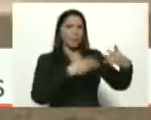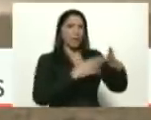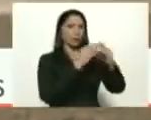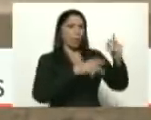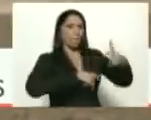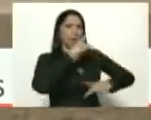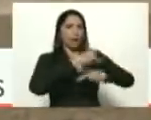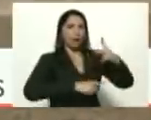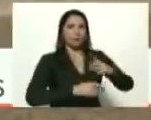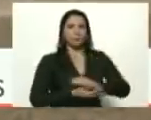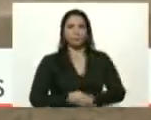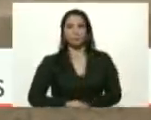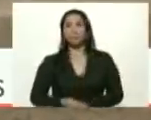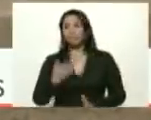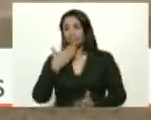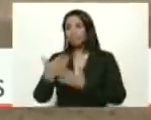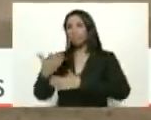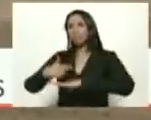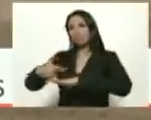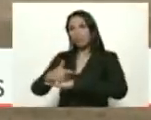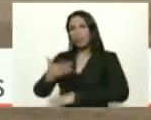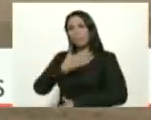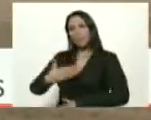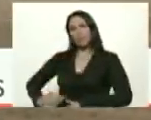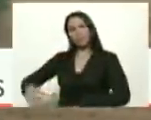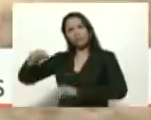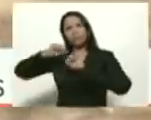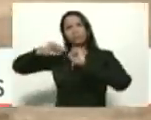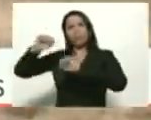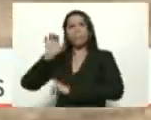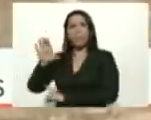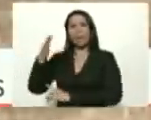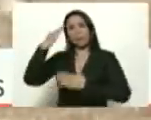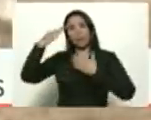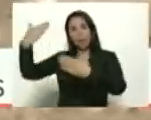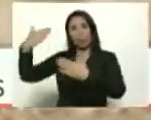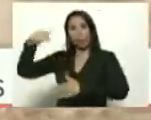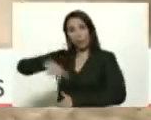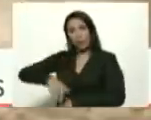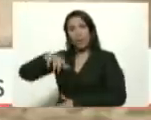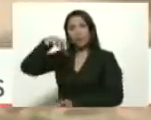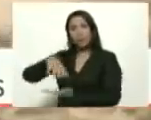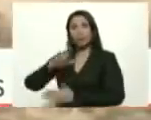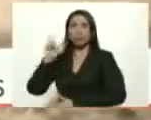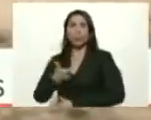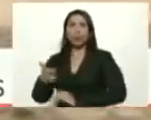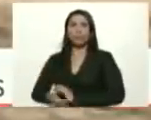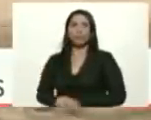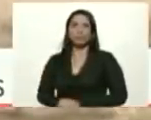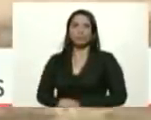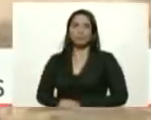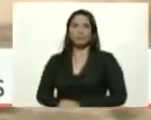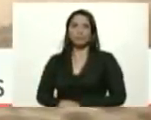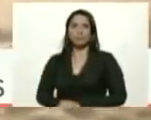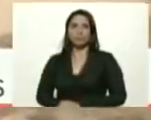Pedro. Gracias, gobernador. Presidente, viva la patria. Saludos desde acá, desde la parroquia San Francisco de Tiznados.